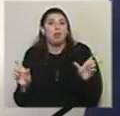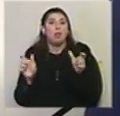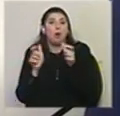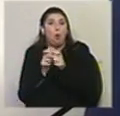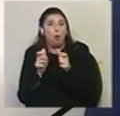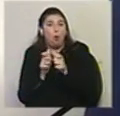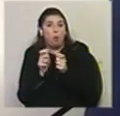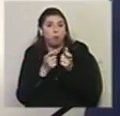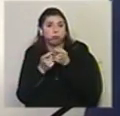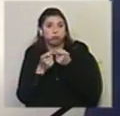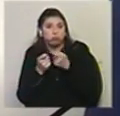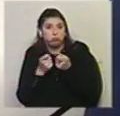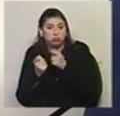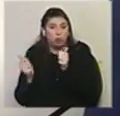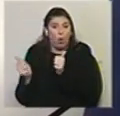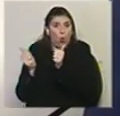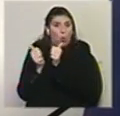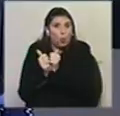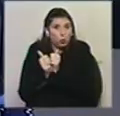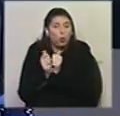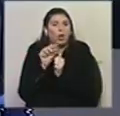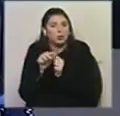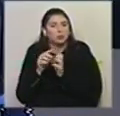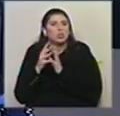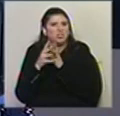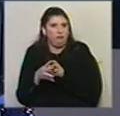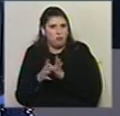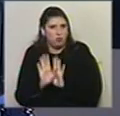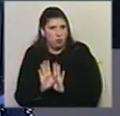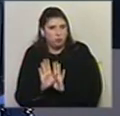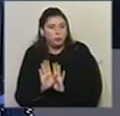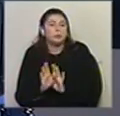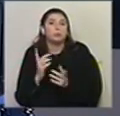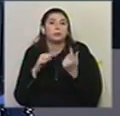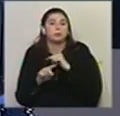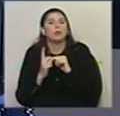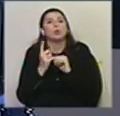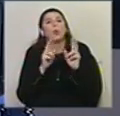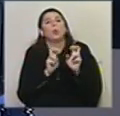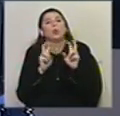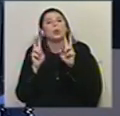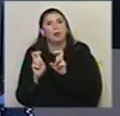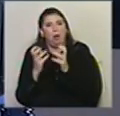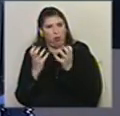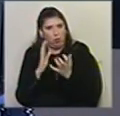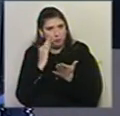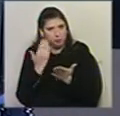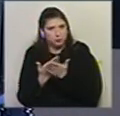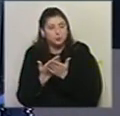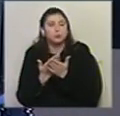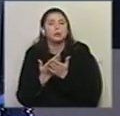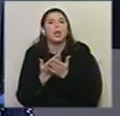desafío para la sociedad. Y un tema que quiero dejar colocado desde el principio, que es que no todo en